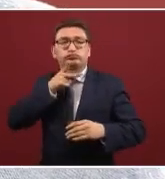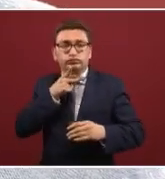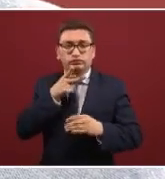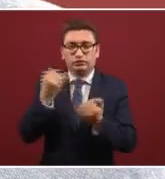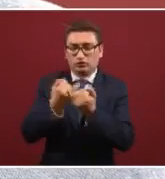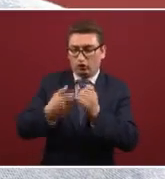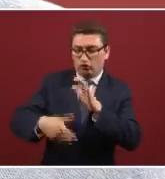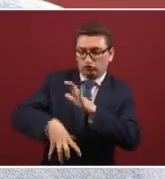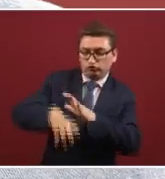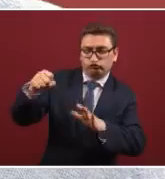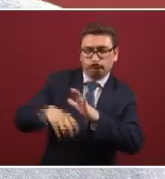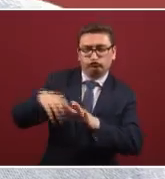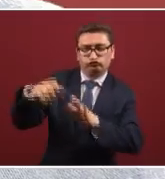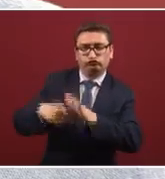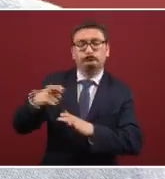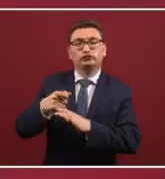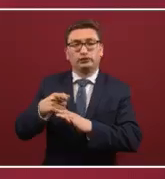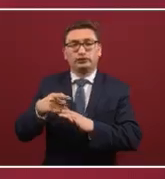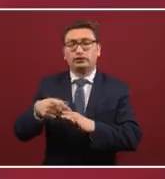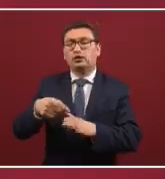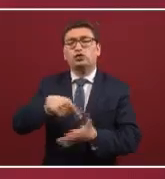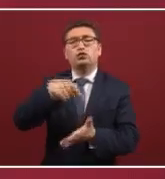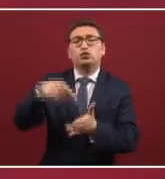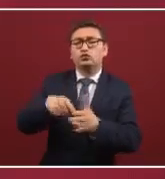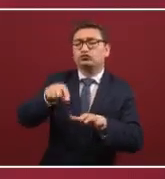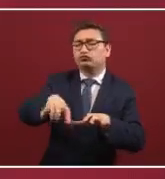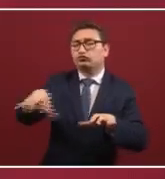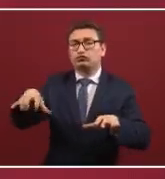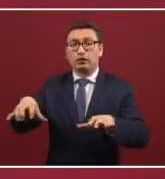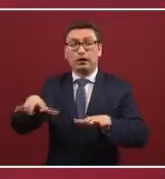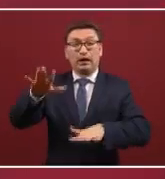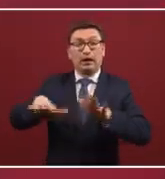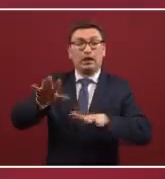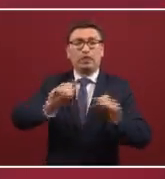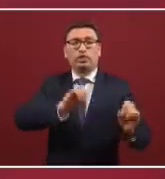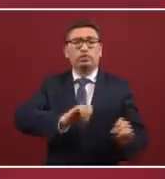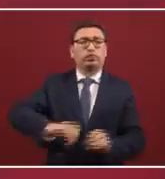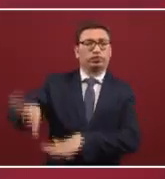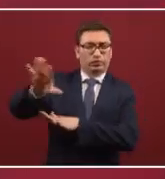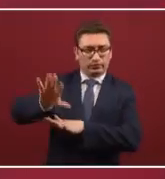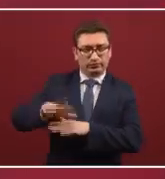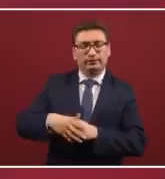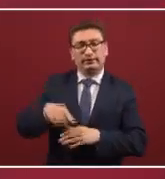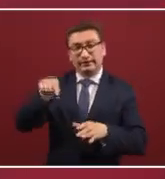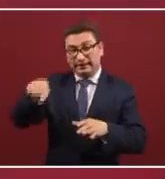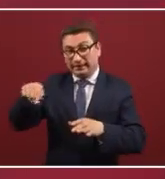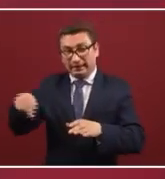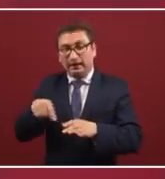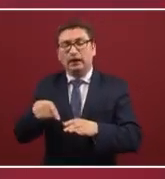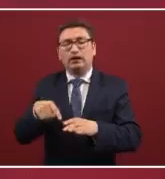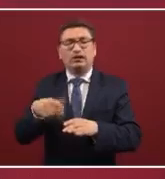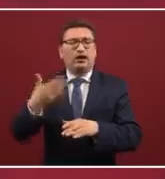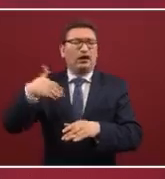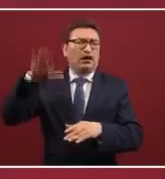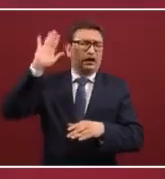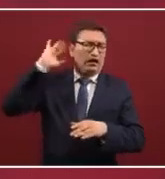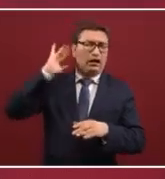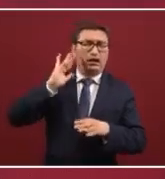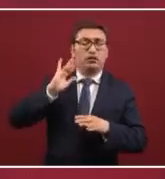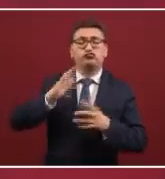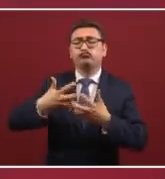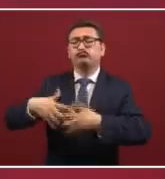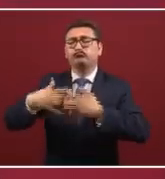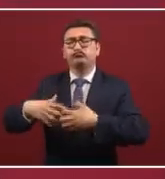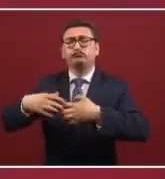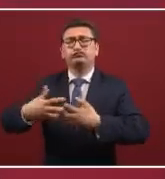petrolera en pozos que habían estado abandonados o habían salido de la